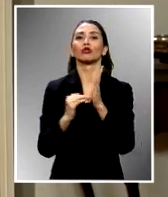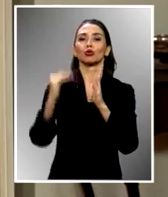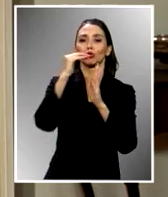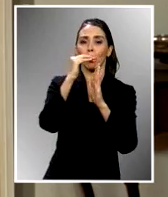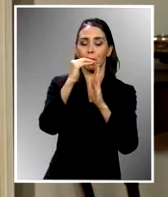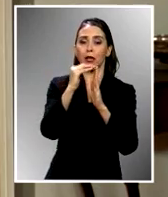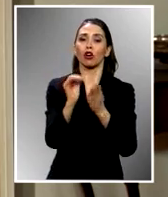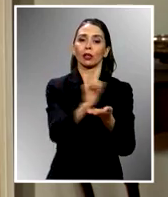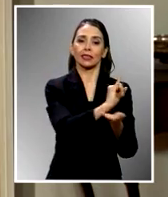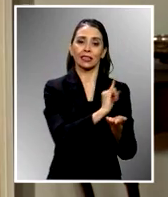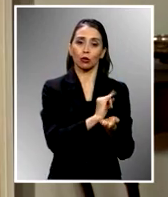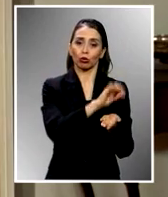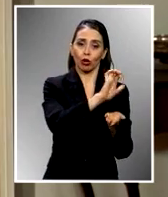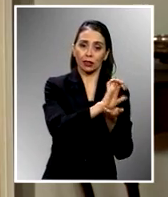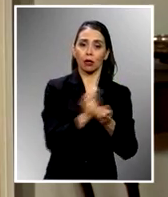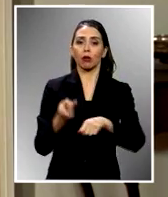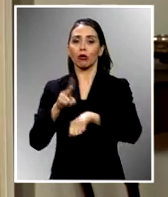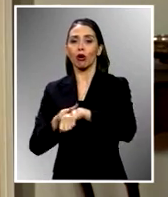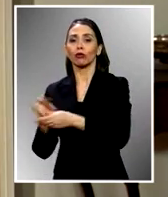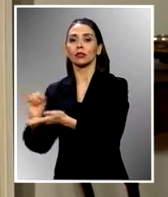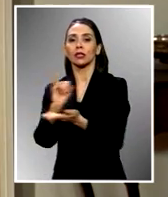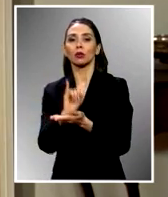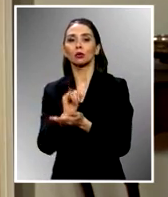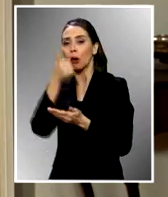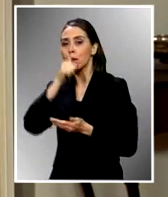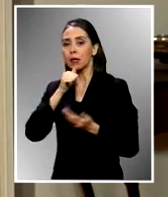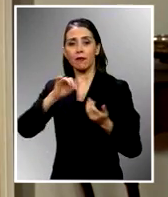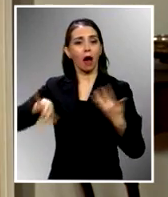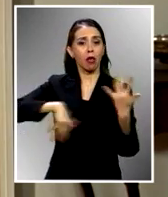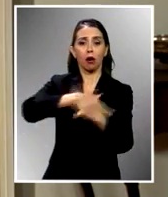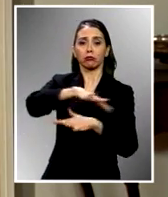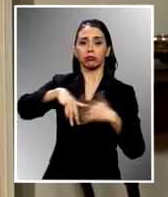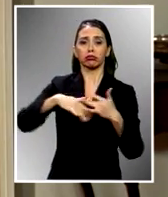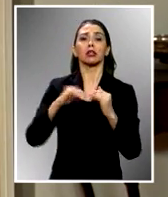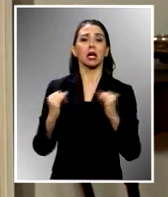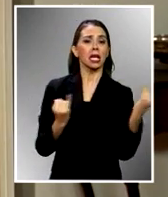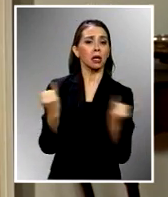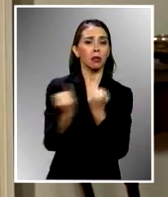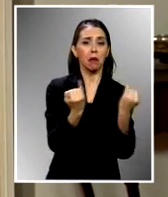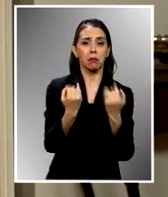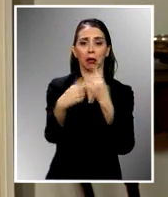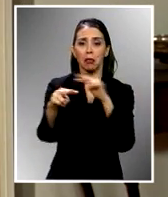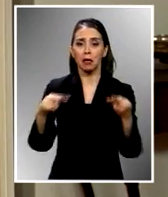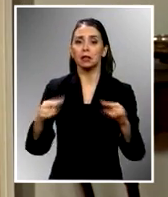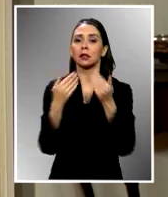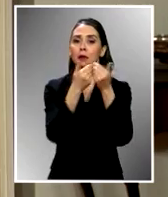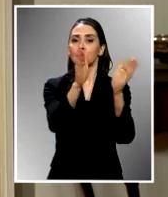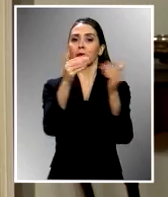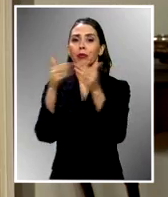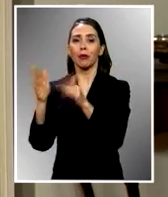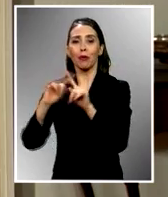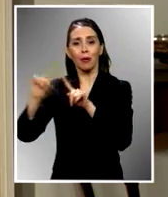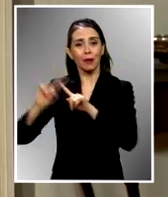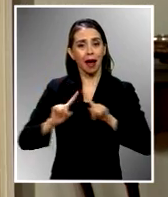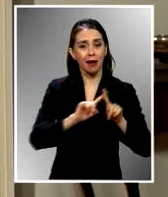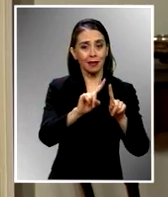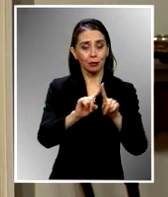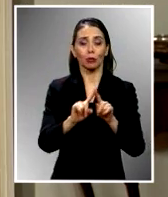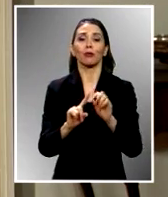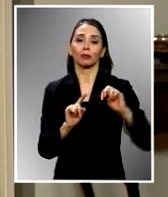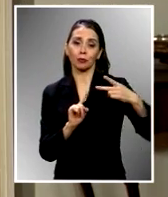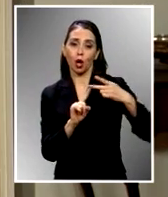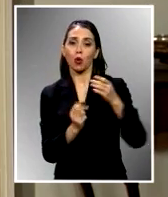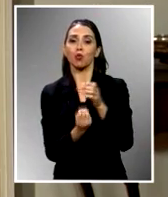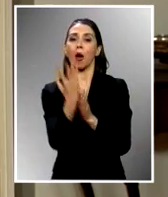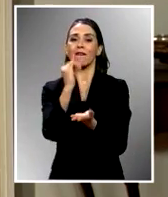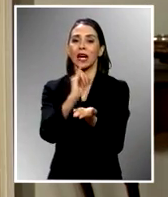instituciones estatales con instituciones privadas en un ambiente de autonomía Y pluralismo en segundo lugar se crea una nueva institucionalidad